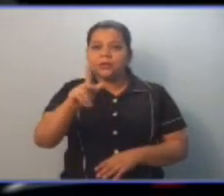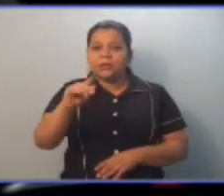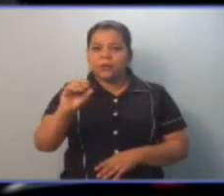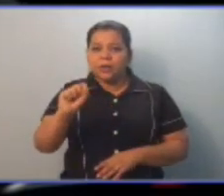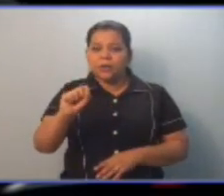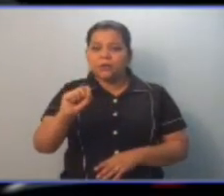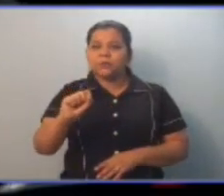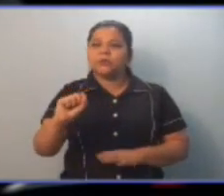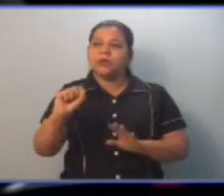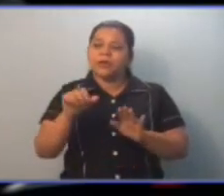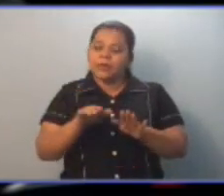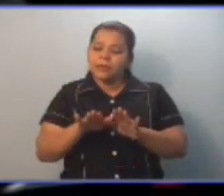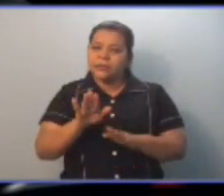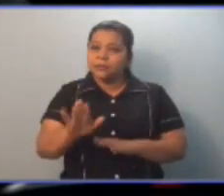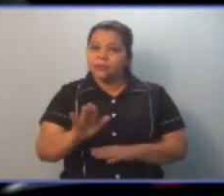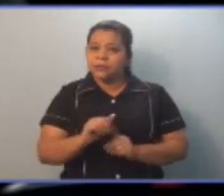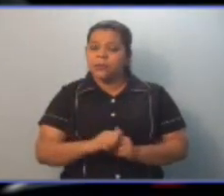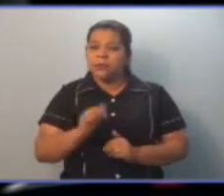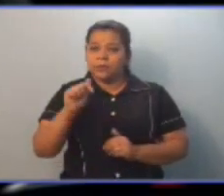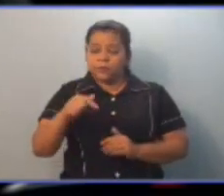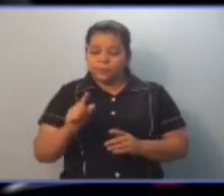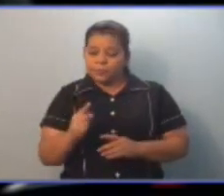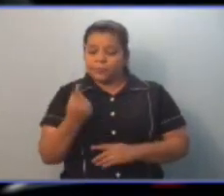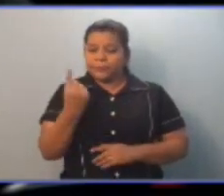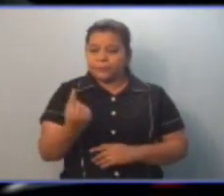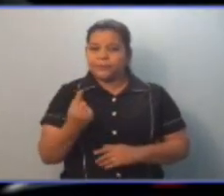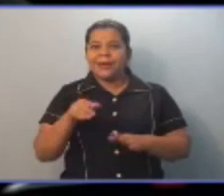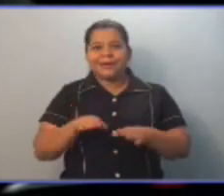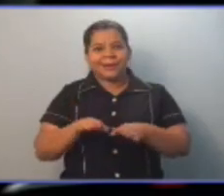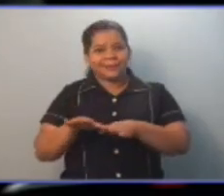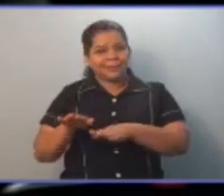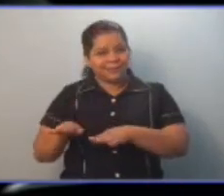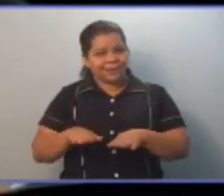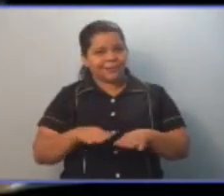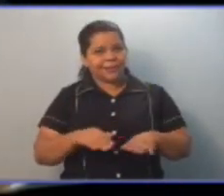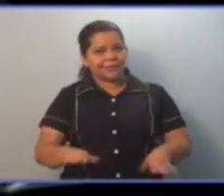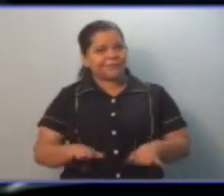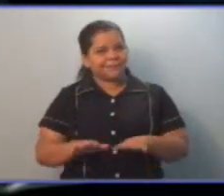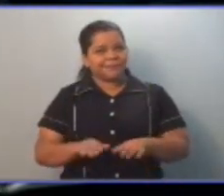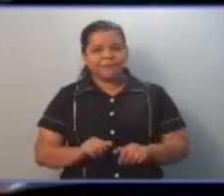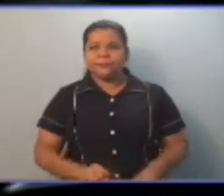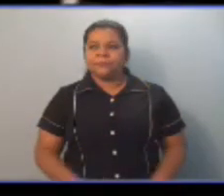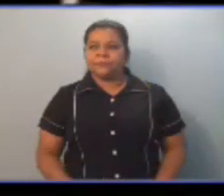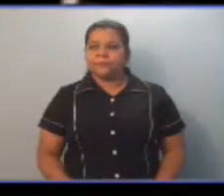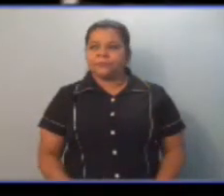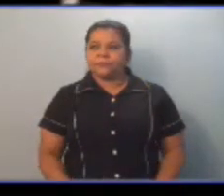por su entrevista de esta tarde. Agradecerle en nombre de todos. Muchas gracias. Muchas gracias.